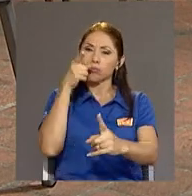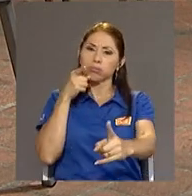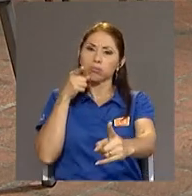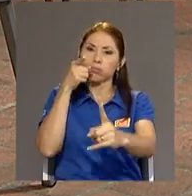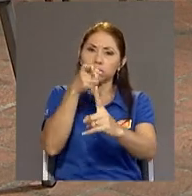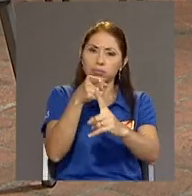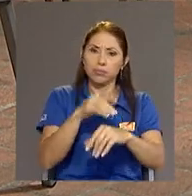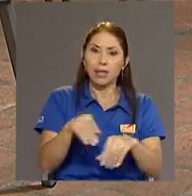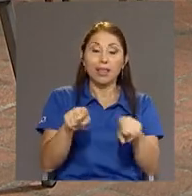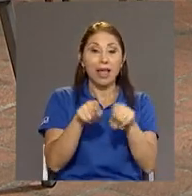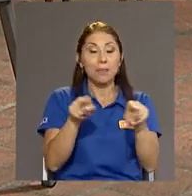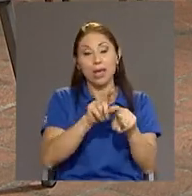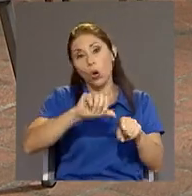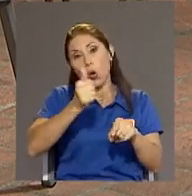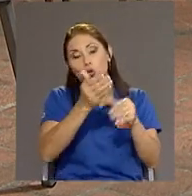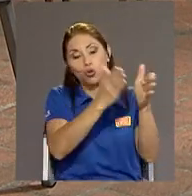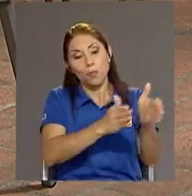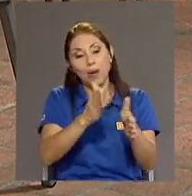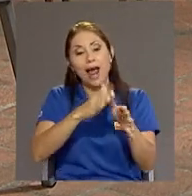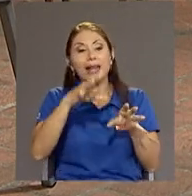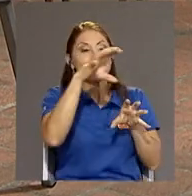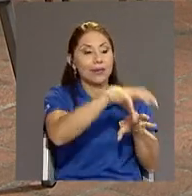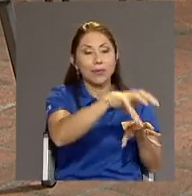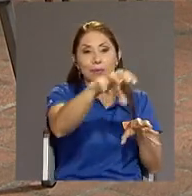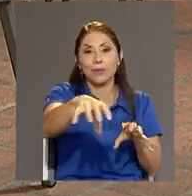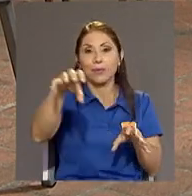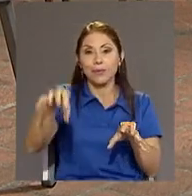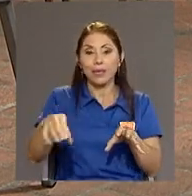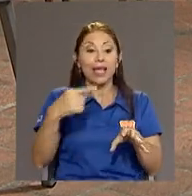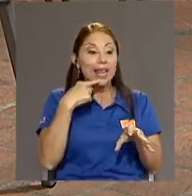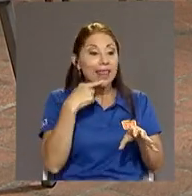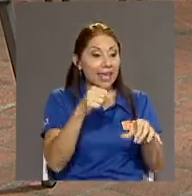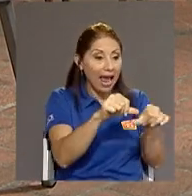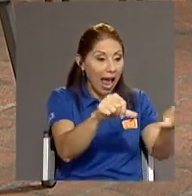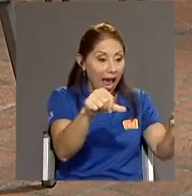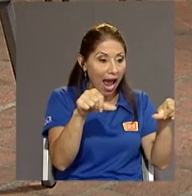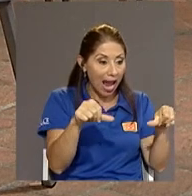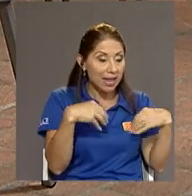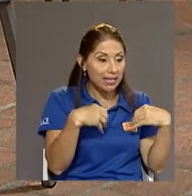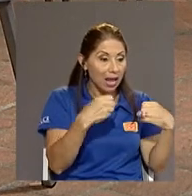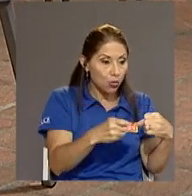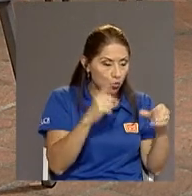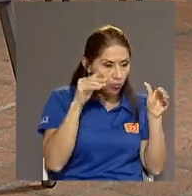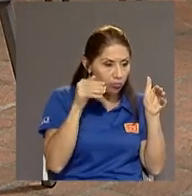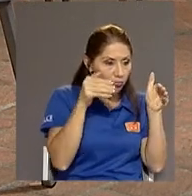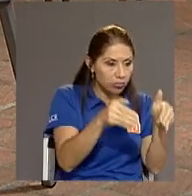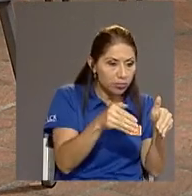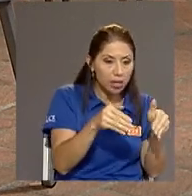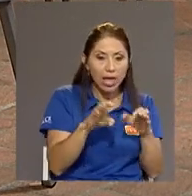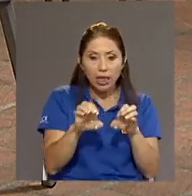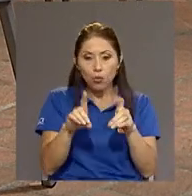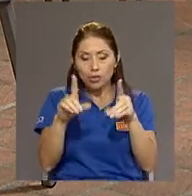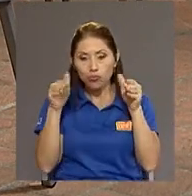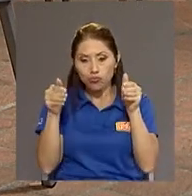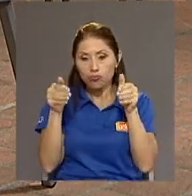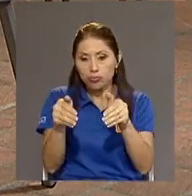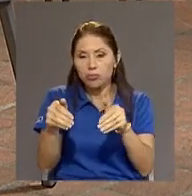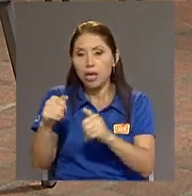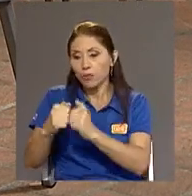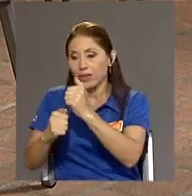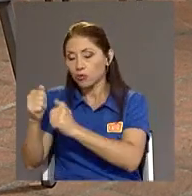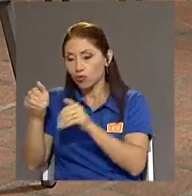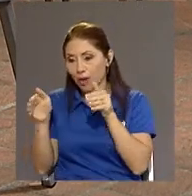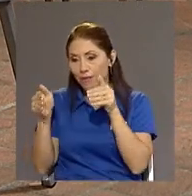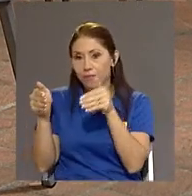planes sectoriales que le dijera al sector salud a qué debe abocarse, al sector educación, al sector infraestructura, y a su vez estos